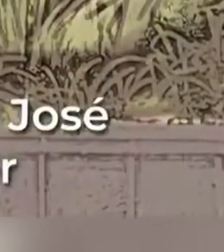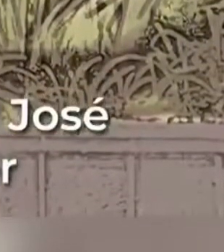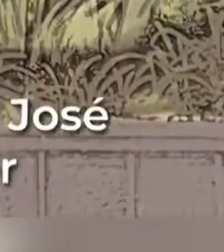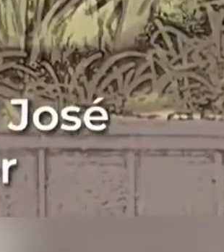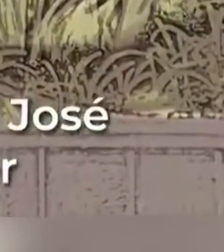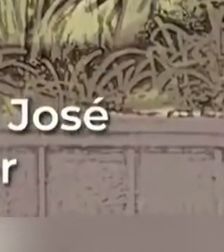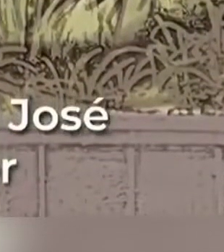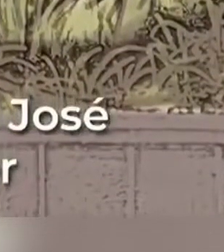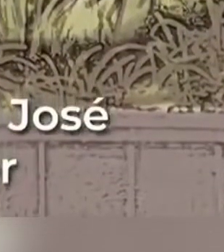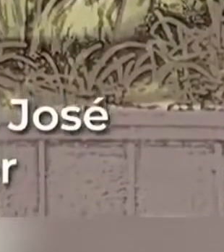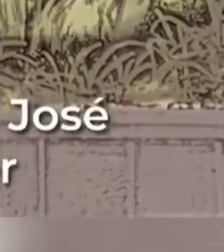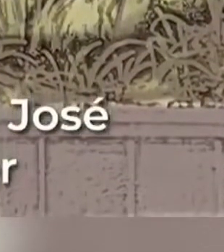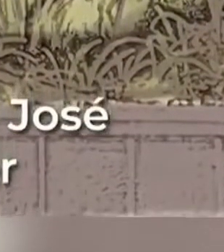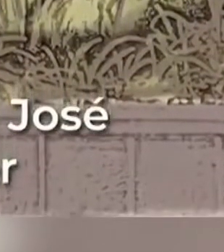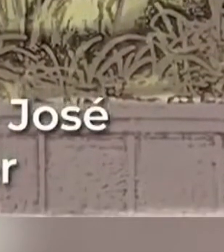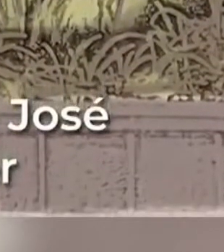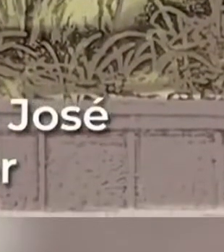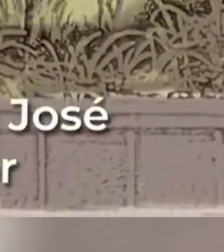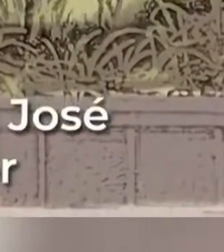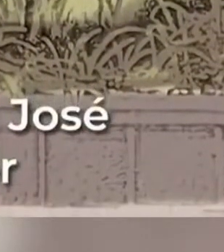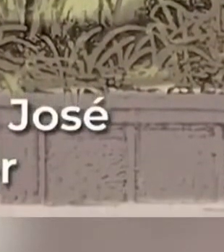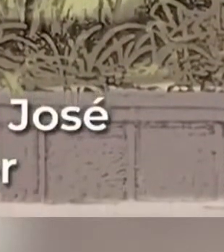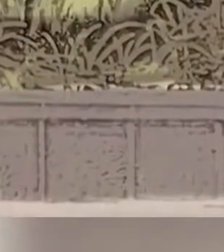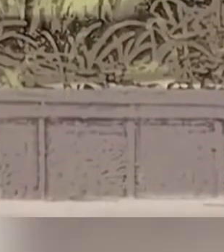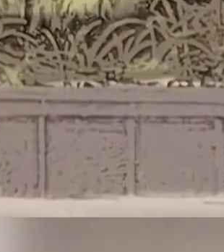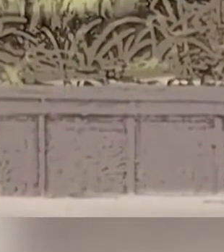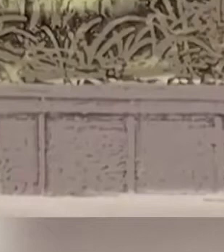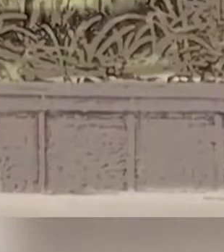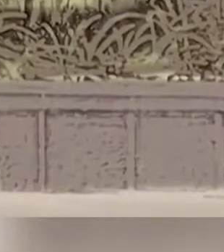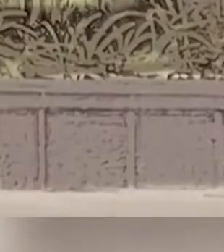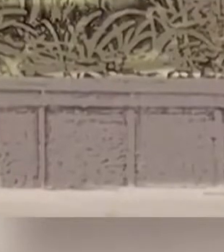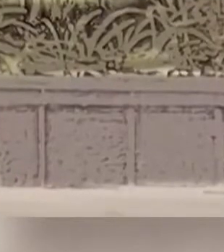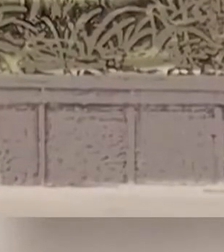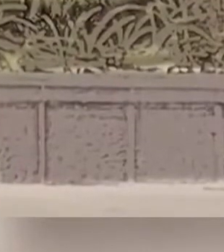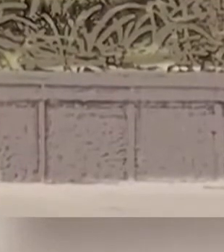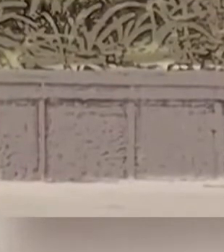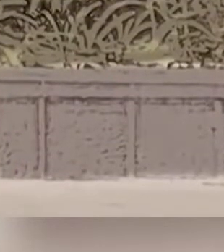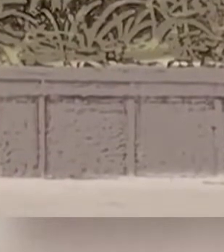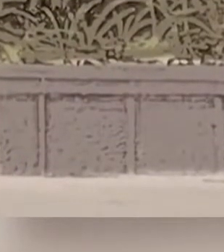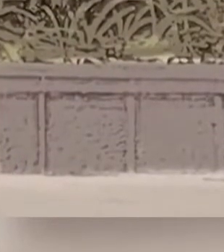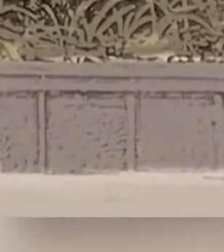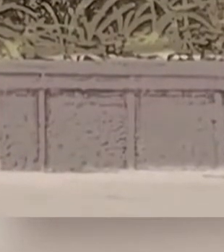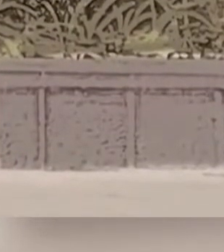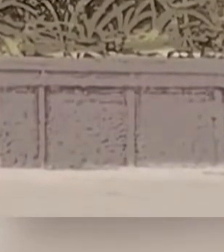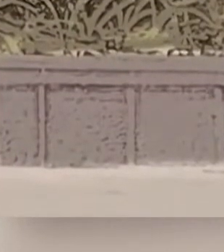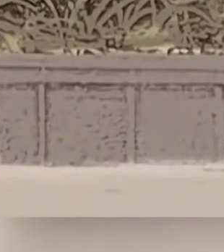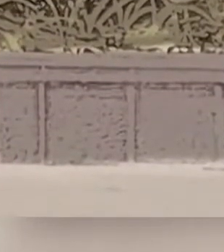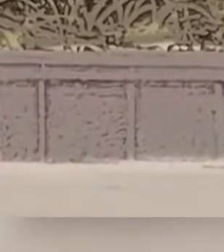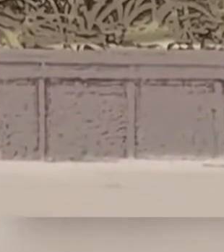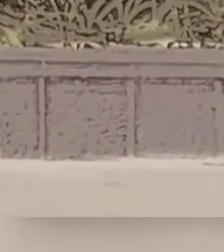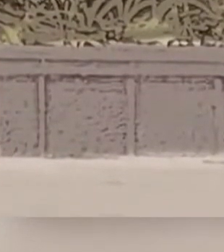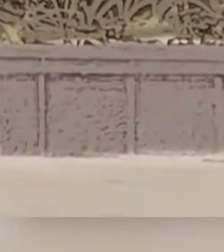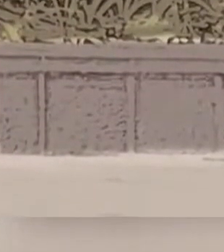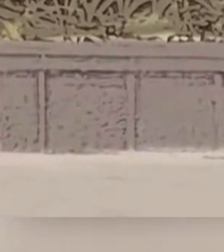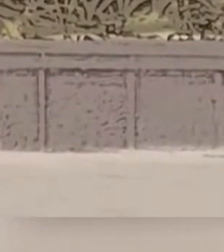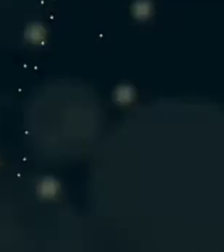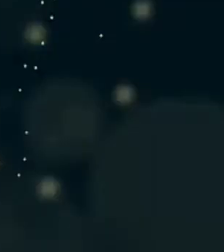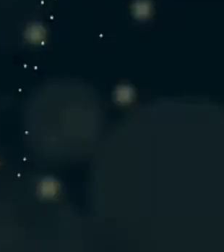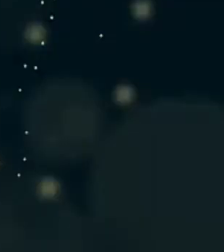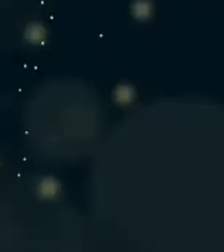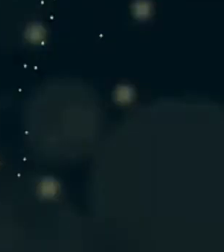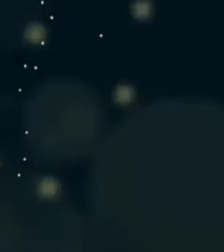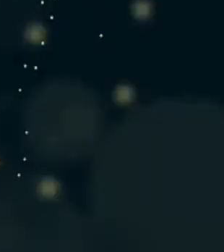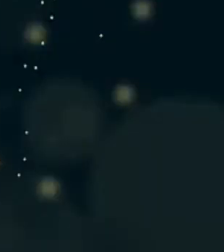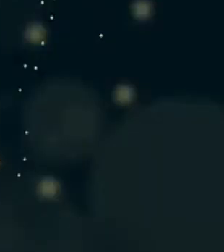José Vasconcelos, enfocada a fortalecer el espíritu dentro de un marco nacionalista. Y